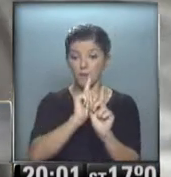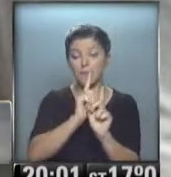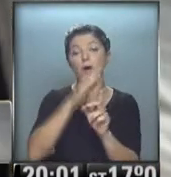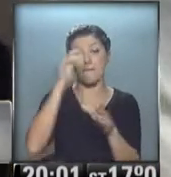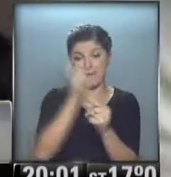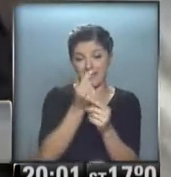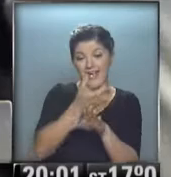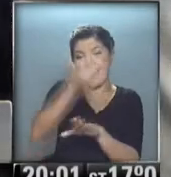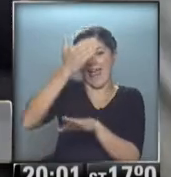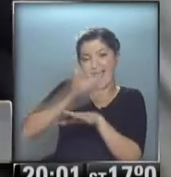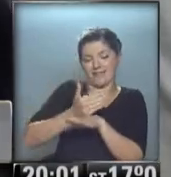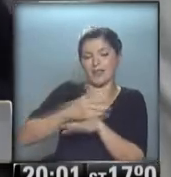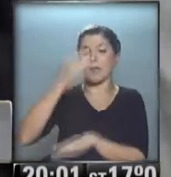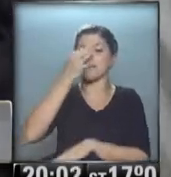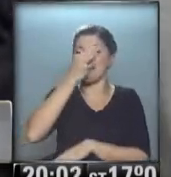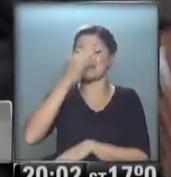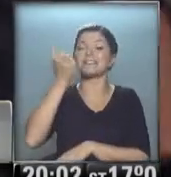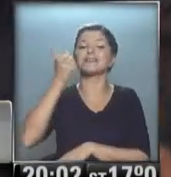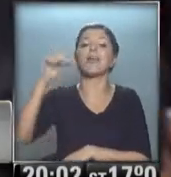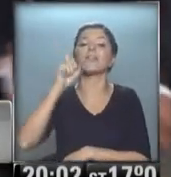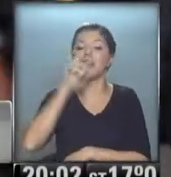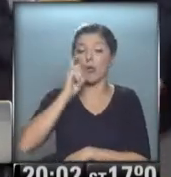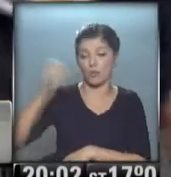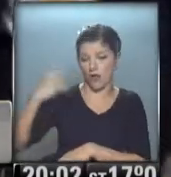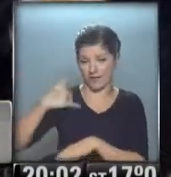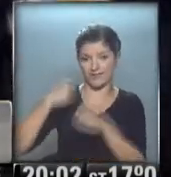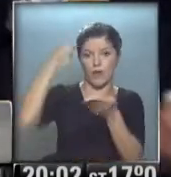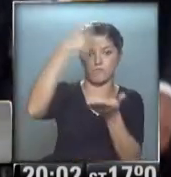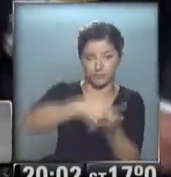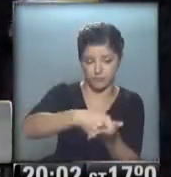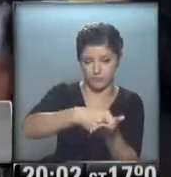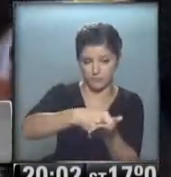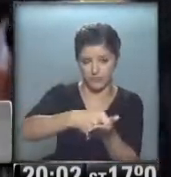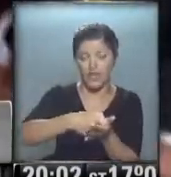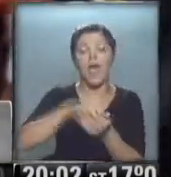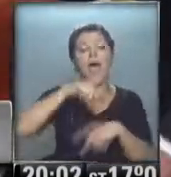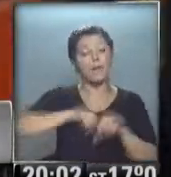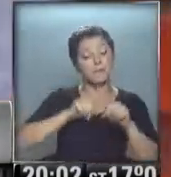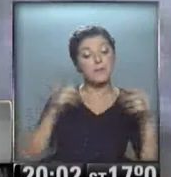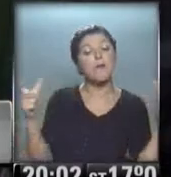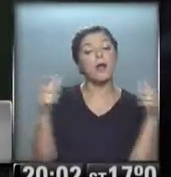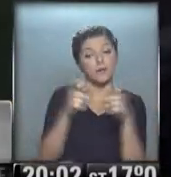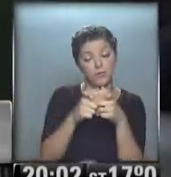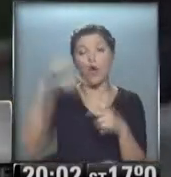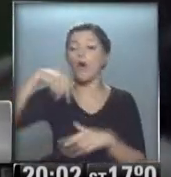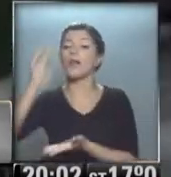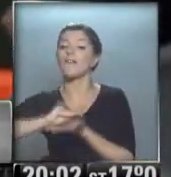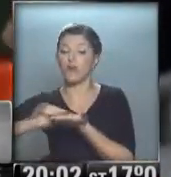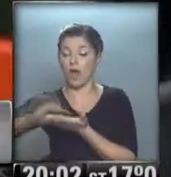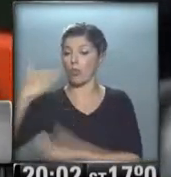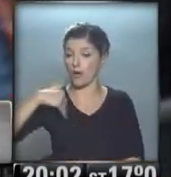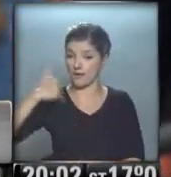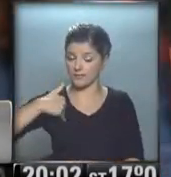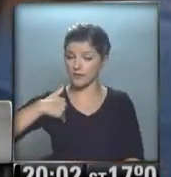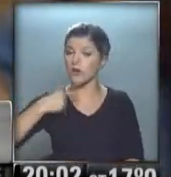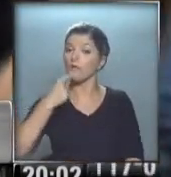junio para los tenedores de bonos reestructurados. En la misma reunión, el abogado de Argentina, Jonathan Blackman, reiteró